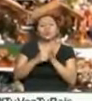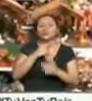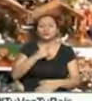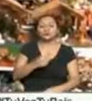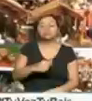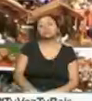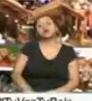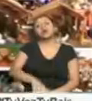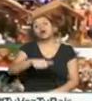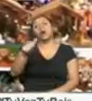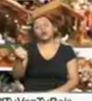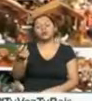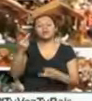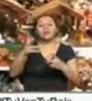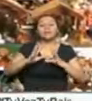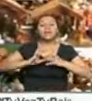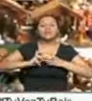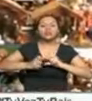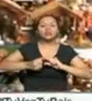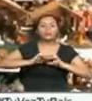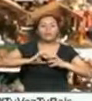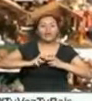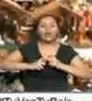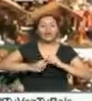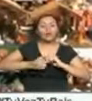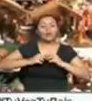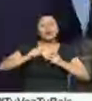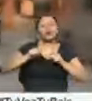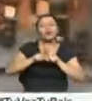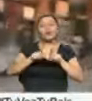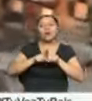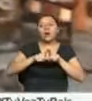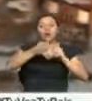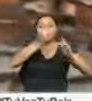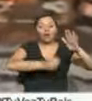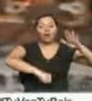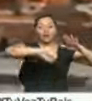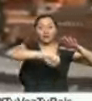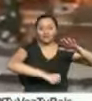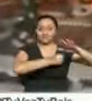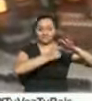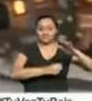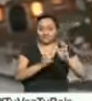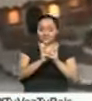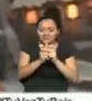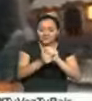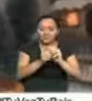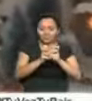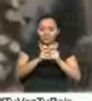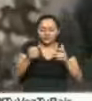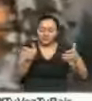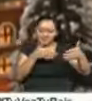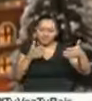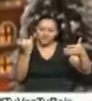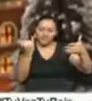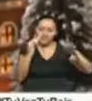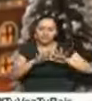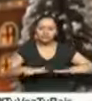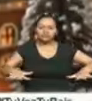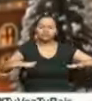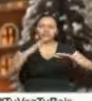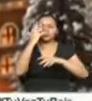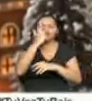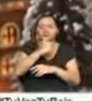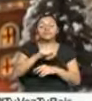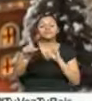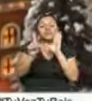el estropajo de que le hacen como musgo. La campaña No Arranques la Piel de los Bosques no busca ser